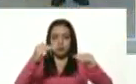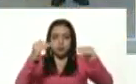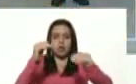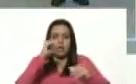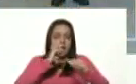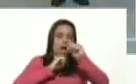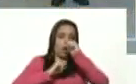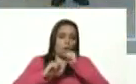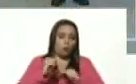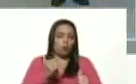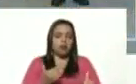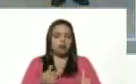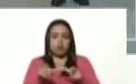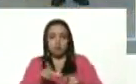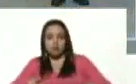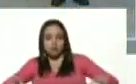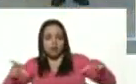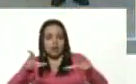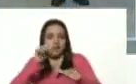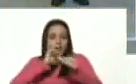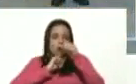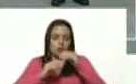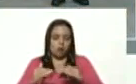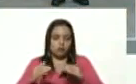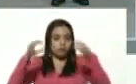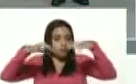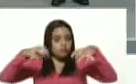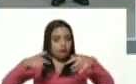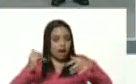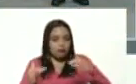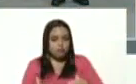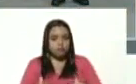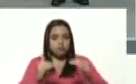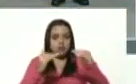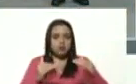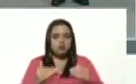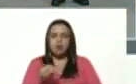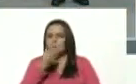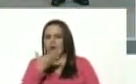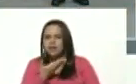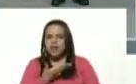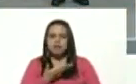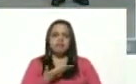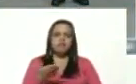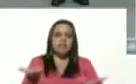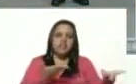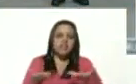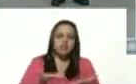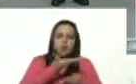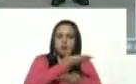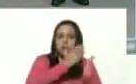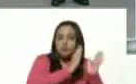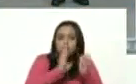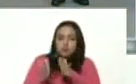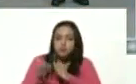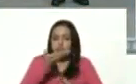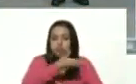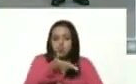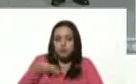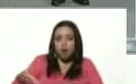Los embalses, los manantiales. ¿Ah? Bueno, entonces una buena administración del servicio con una